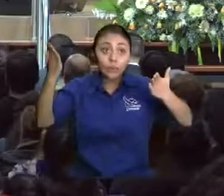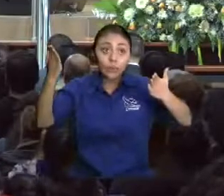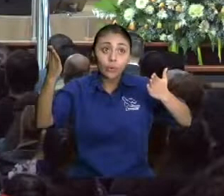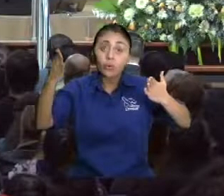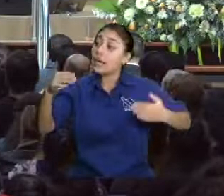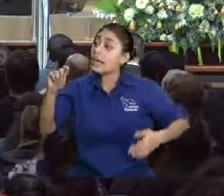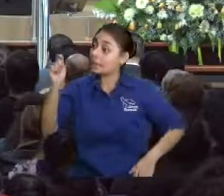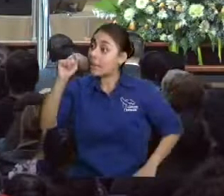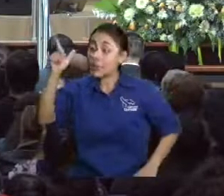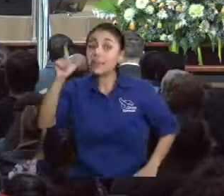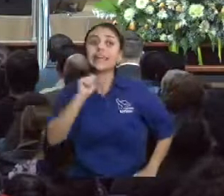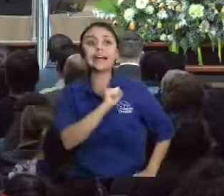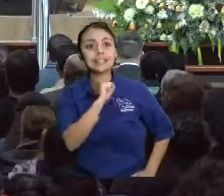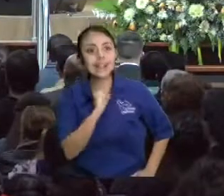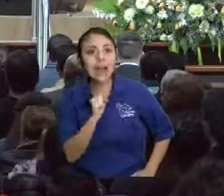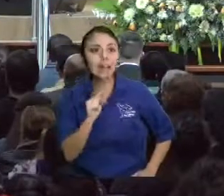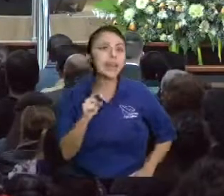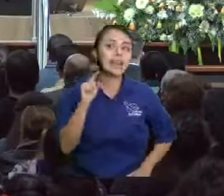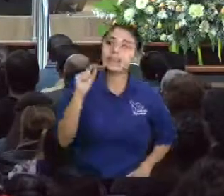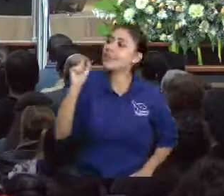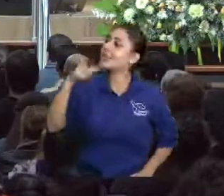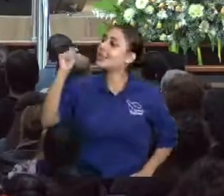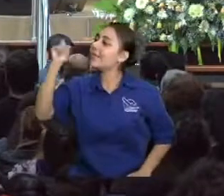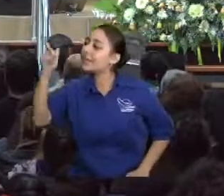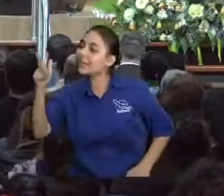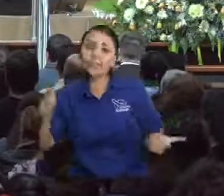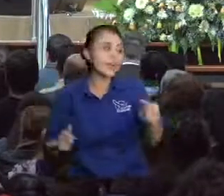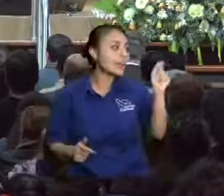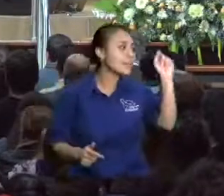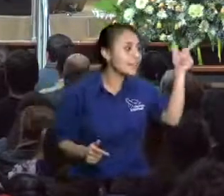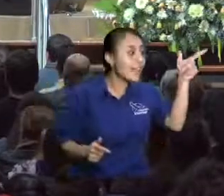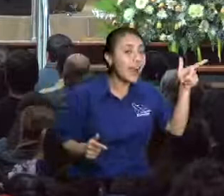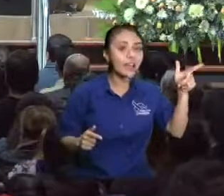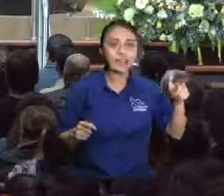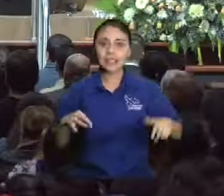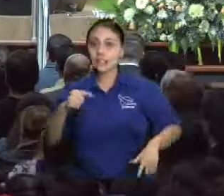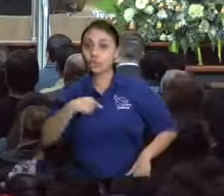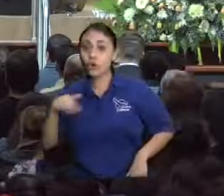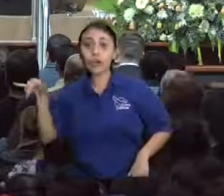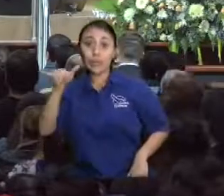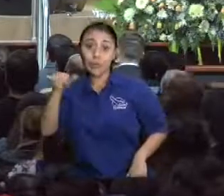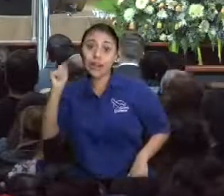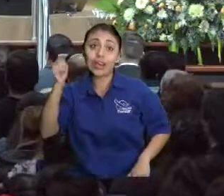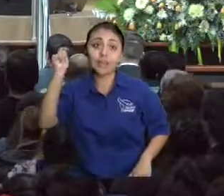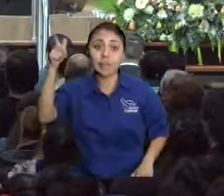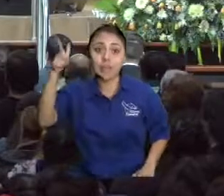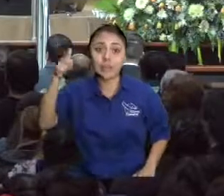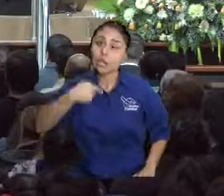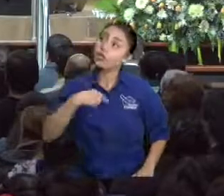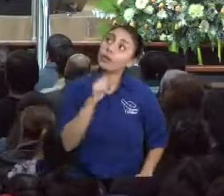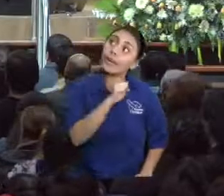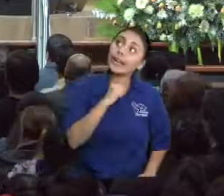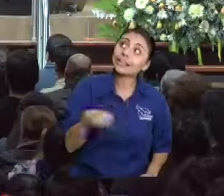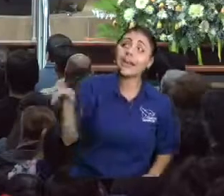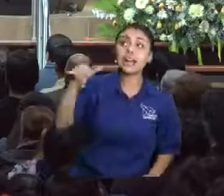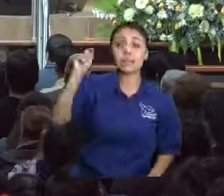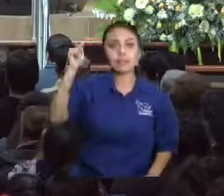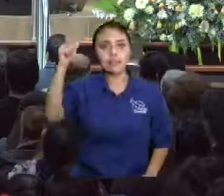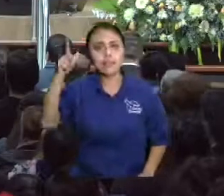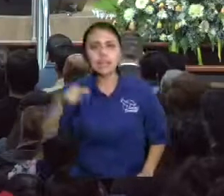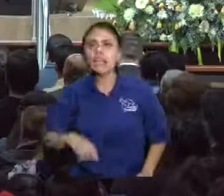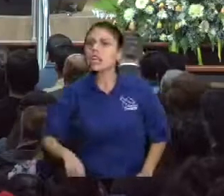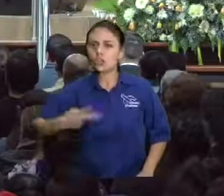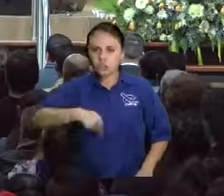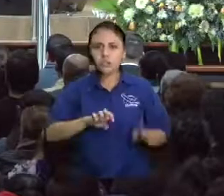David cantaba y que David saltaba, y que yo voy a fluir como David y yo voy a cantar como David, y lo ponemos